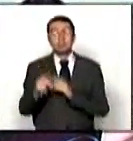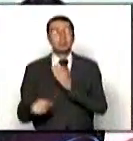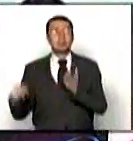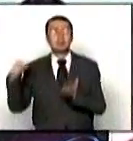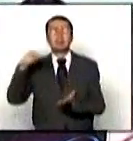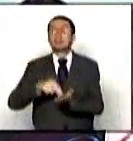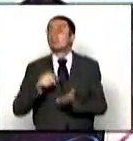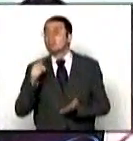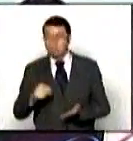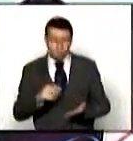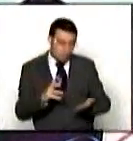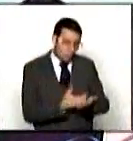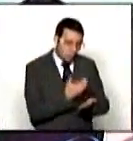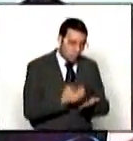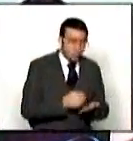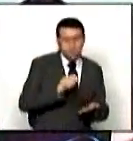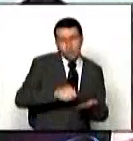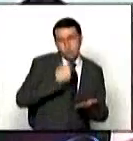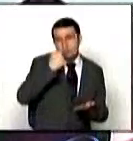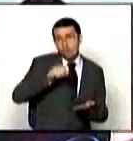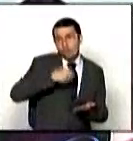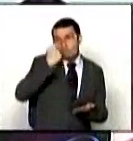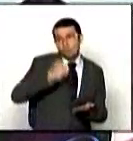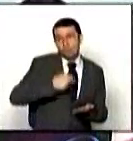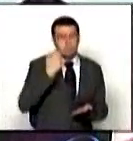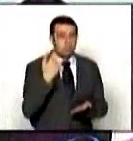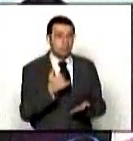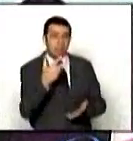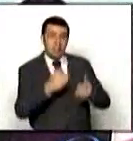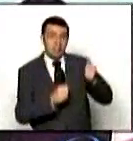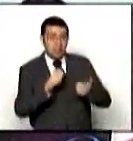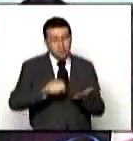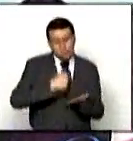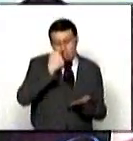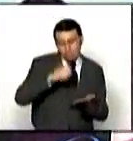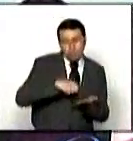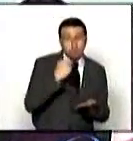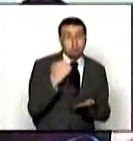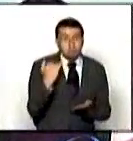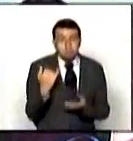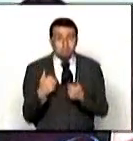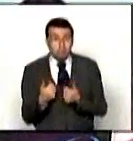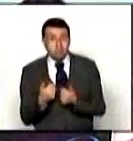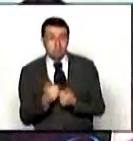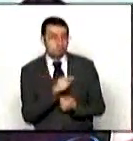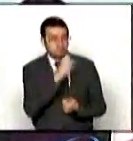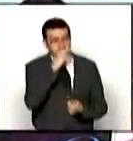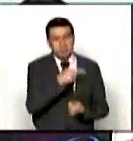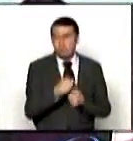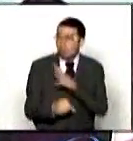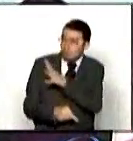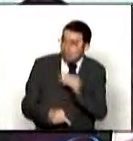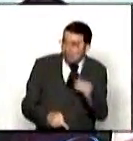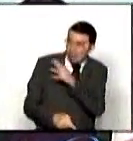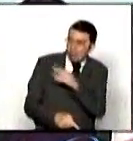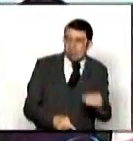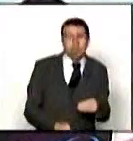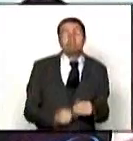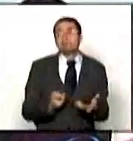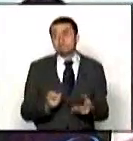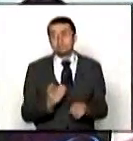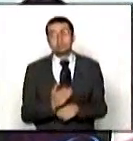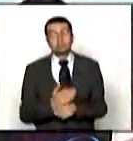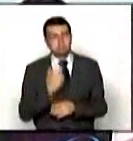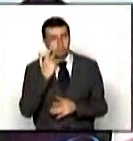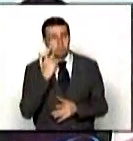Kellogg's, pues no le va a poder, su hijo jamás va a empezar a comer fruta. Entonces, de entrada, uno debe dar ejemplo y mostrar a los niños que uno come sano para que ellos también hagan lo mismo que